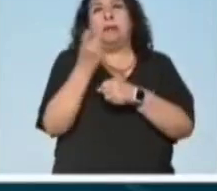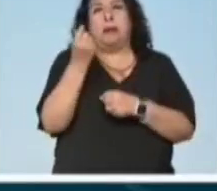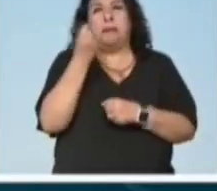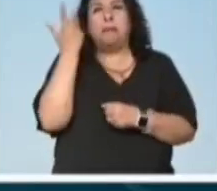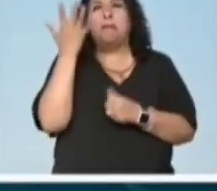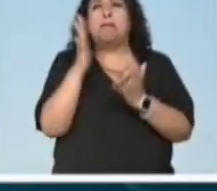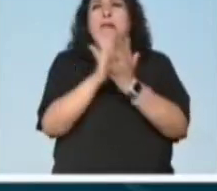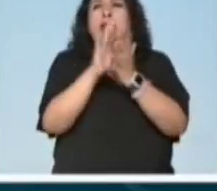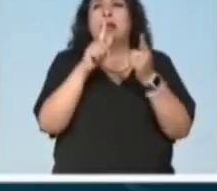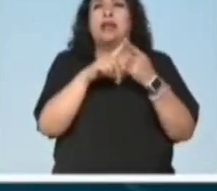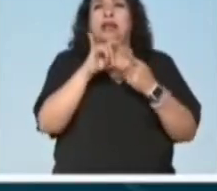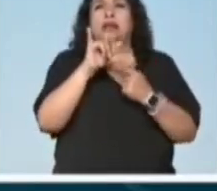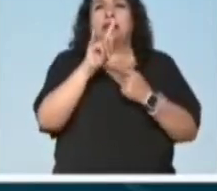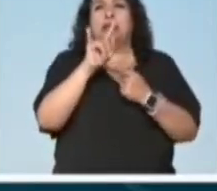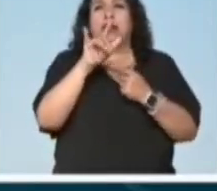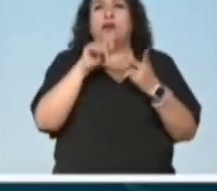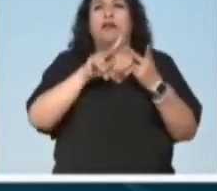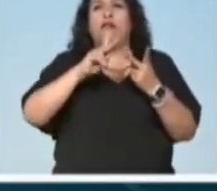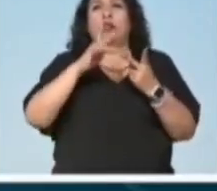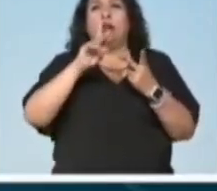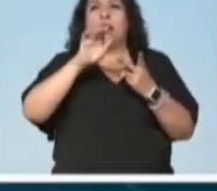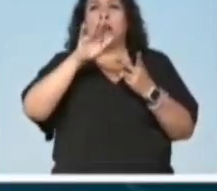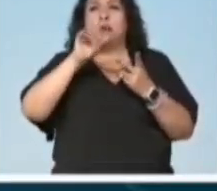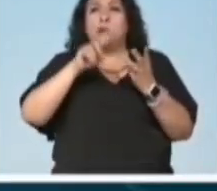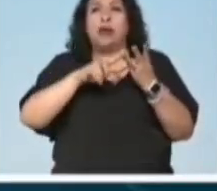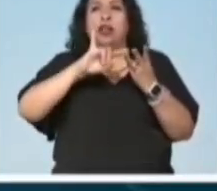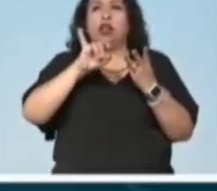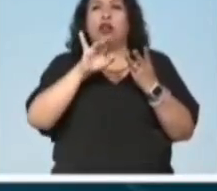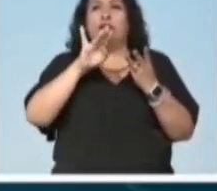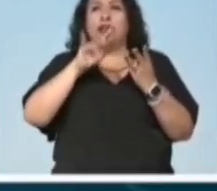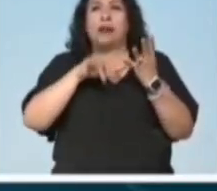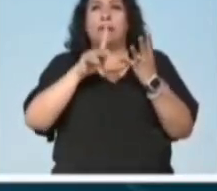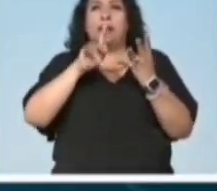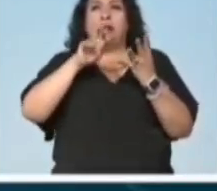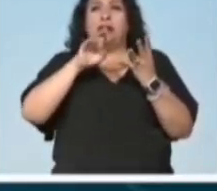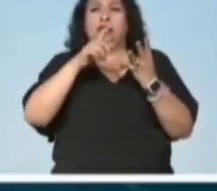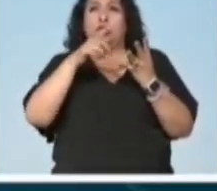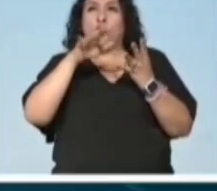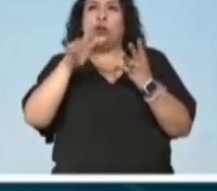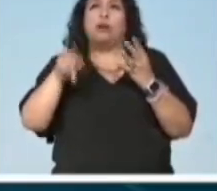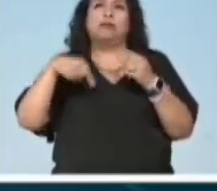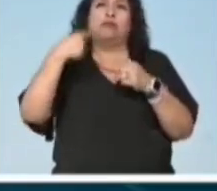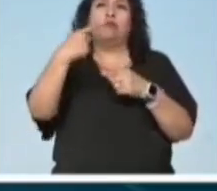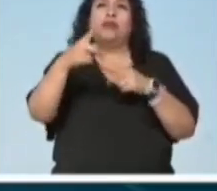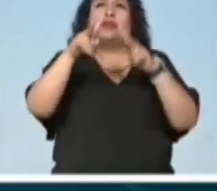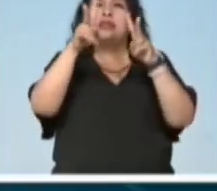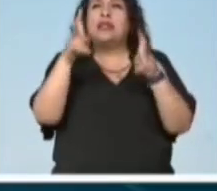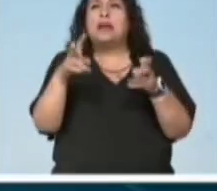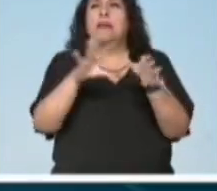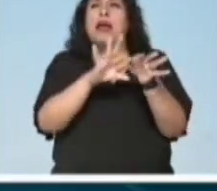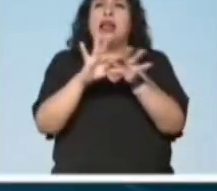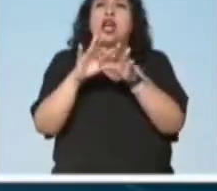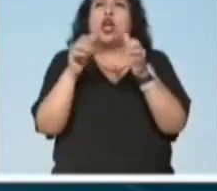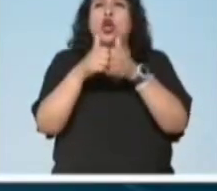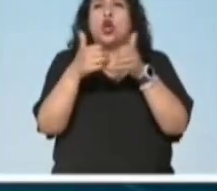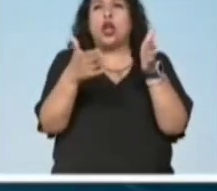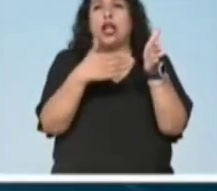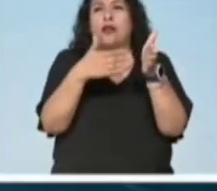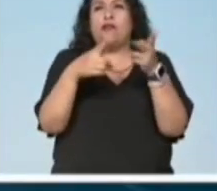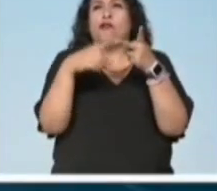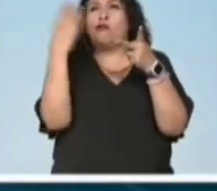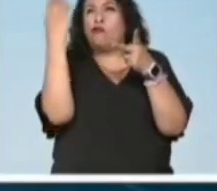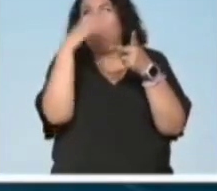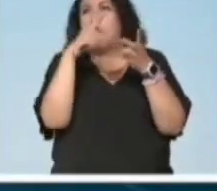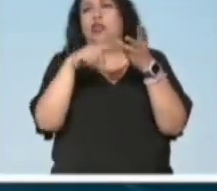participaron Itzel Alba philippe amante Jorge ballina y Patricia Gutiérrez en la siguiente se abordarán los lazos con la gastronomía